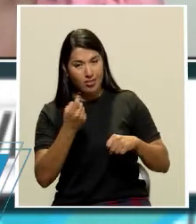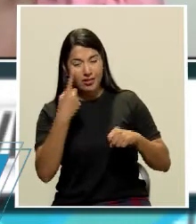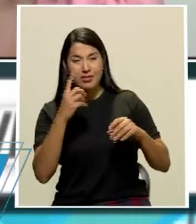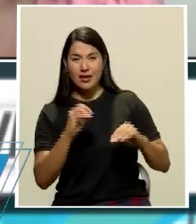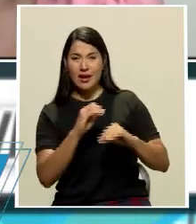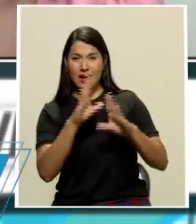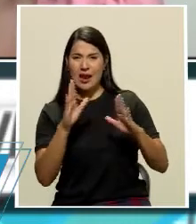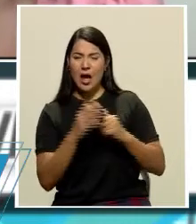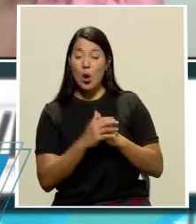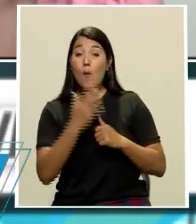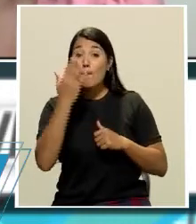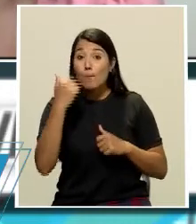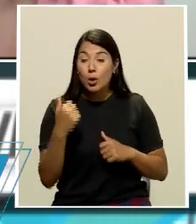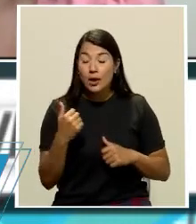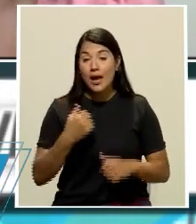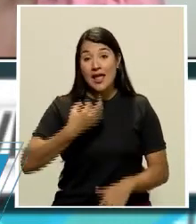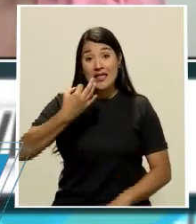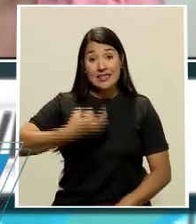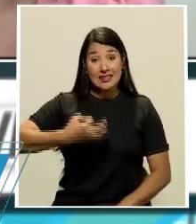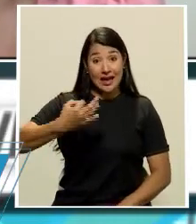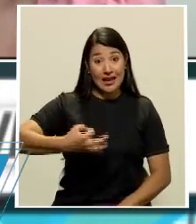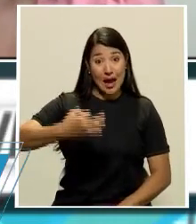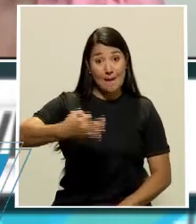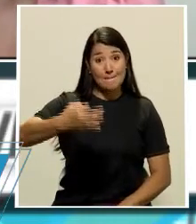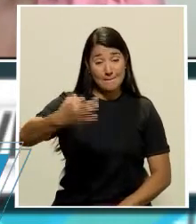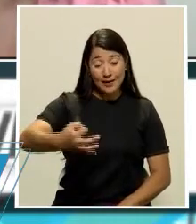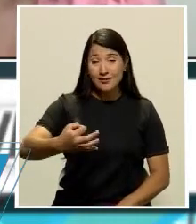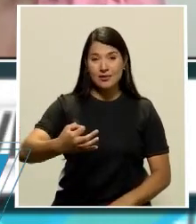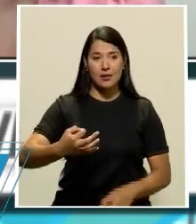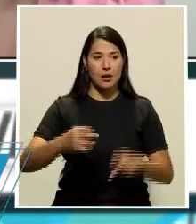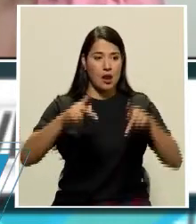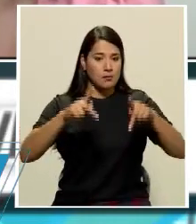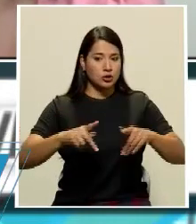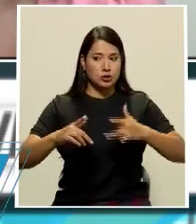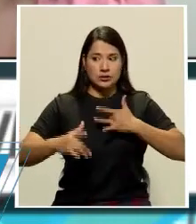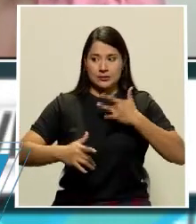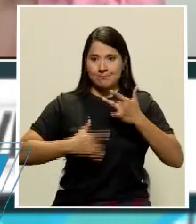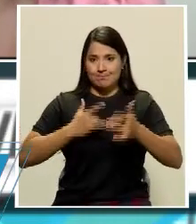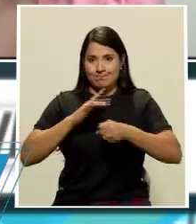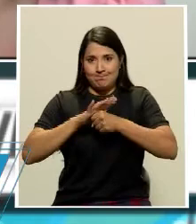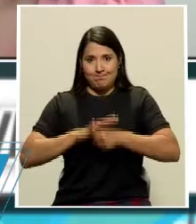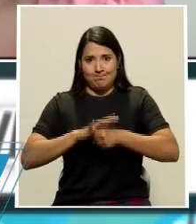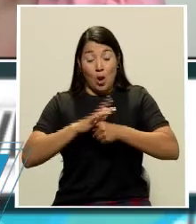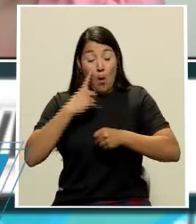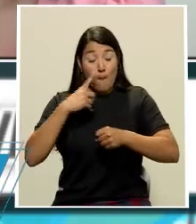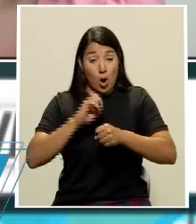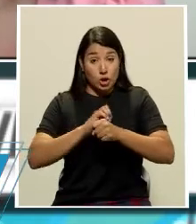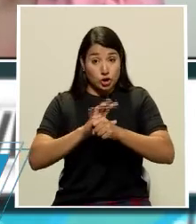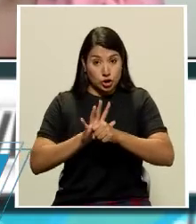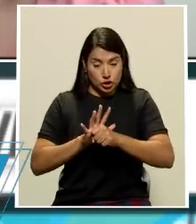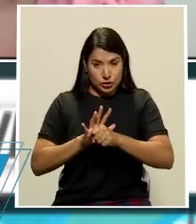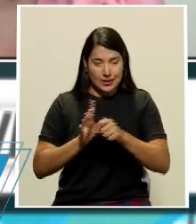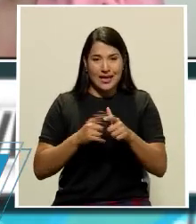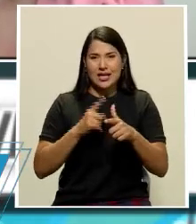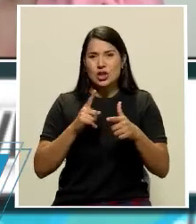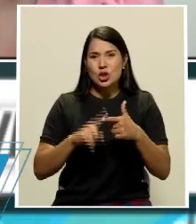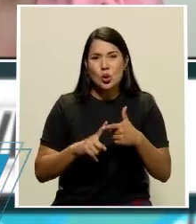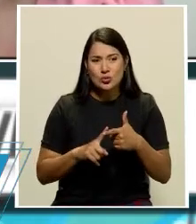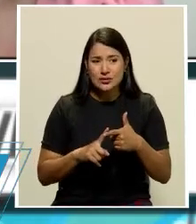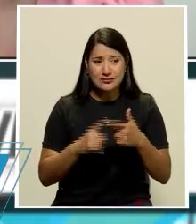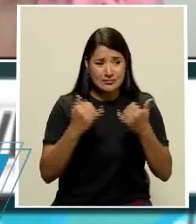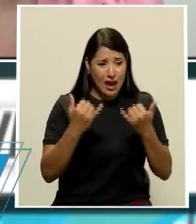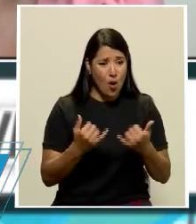porque diariamente, como usted decía, la presión, la crisis que ha provocado el coronavirus ha generado una